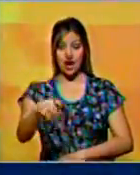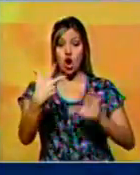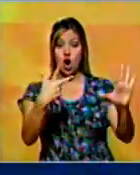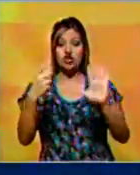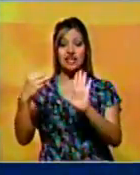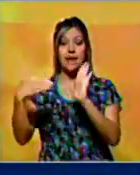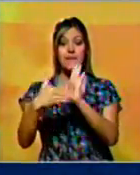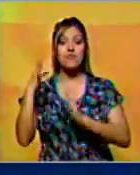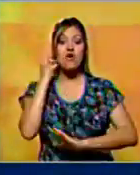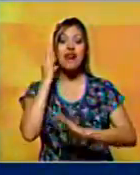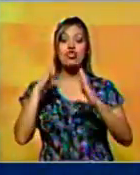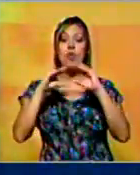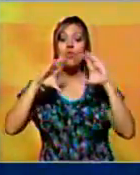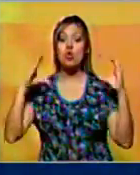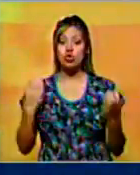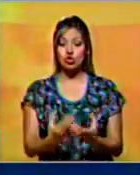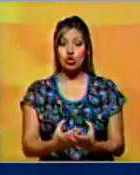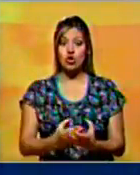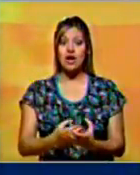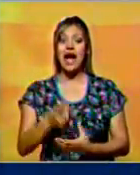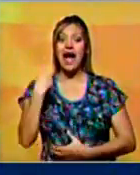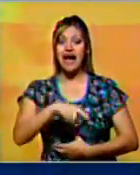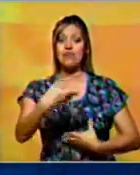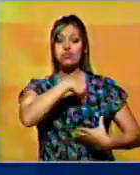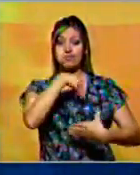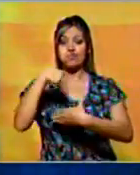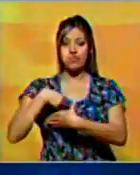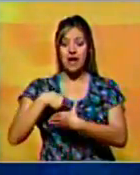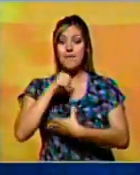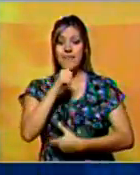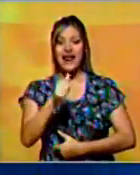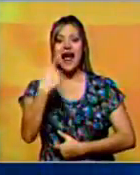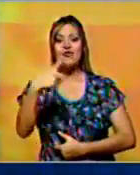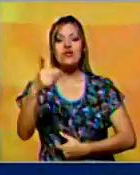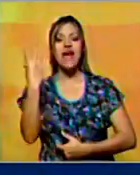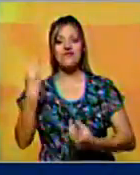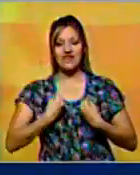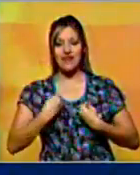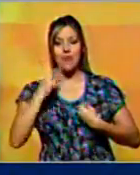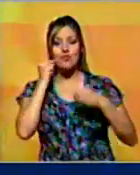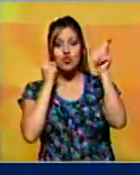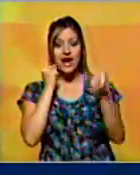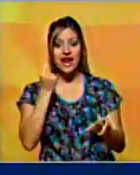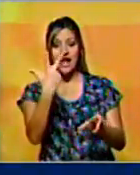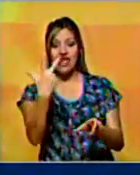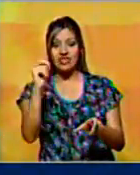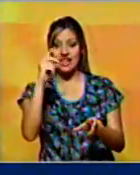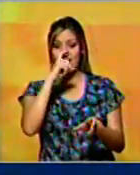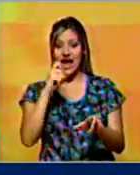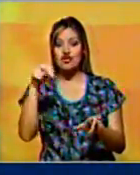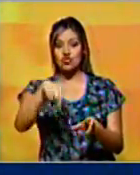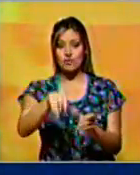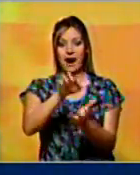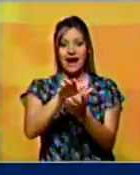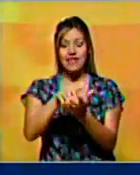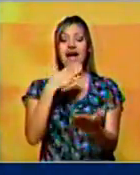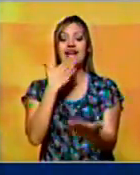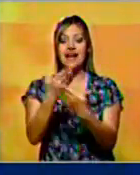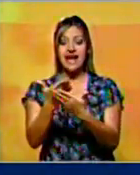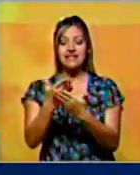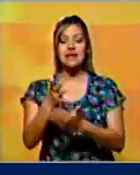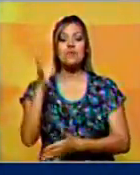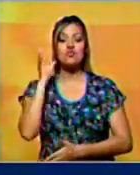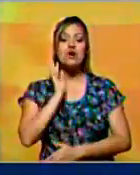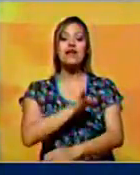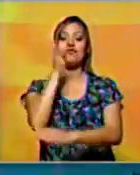80.000 mujeres en el mundo. Un par de esas prótesis defectuosas llegó a la vida de Susmary González, de 30 años, aquí en Margarita. Gracias a nuestra compañera Ana